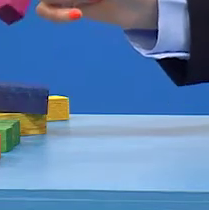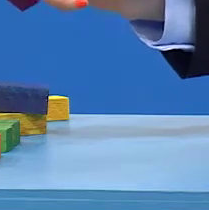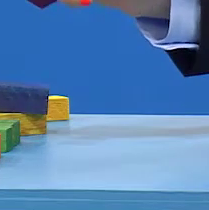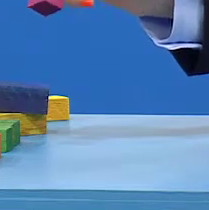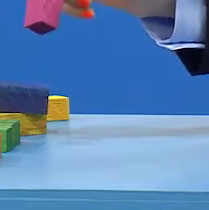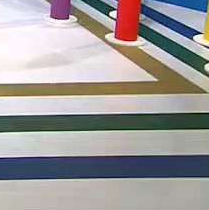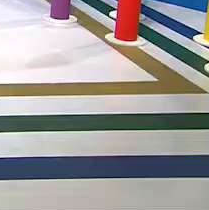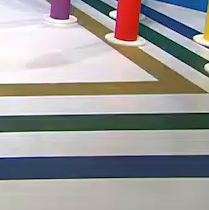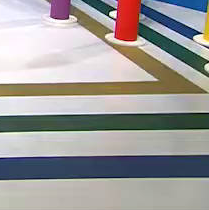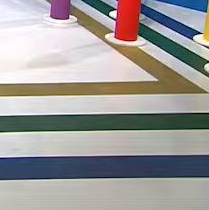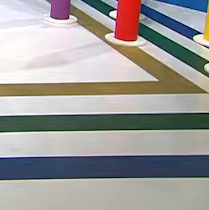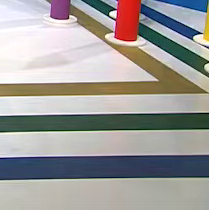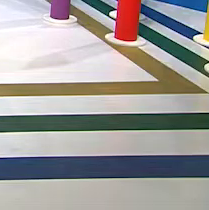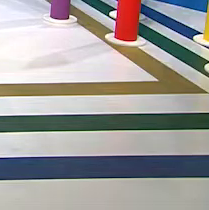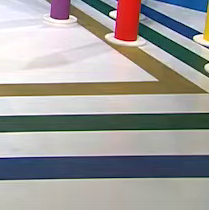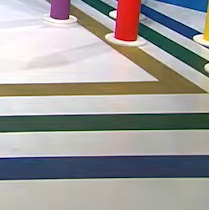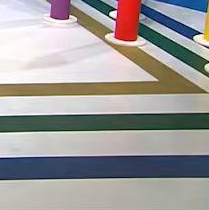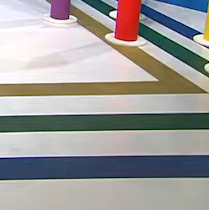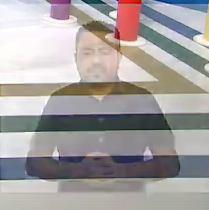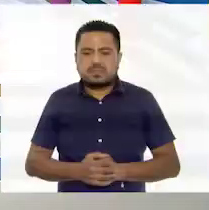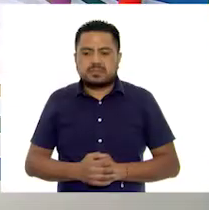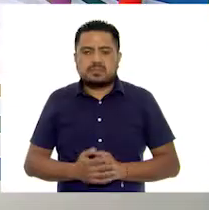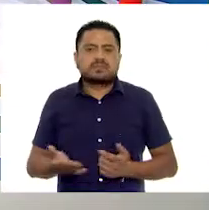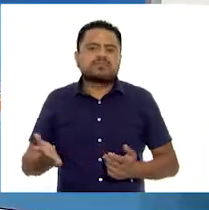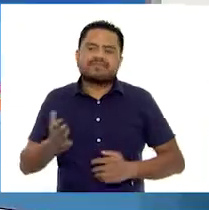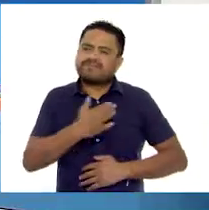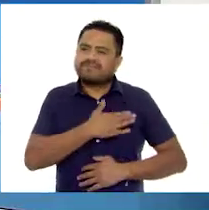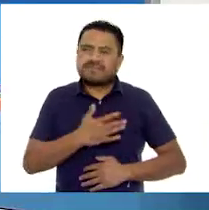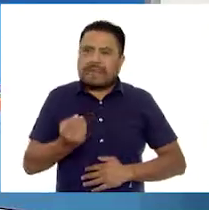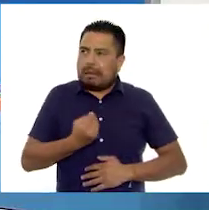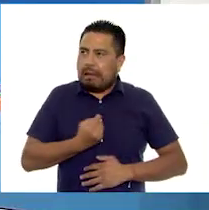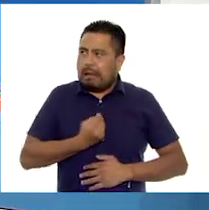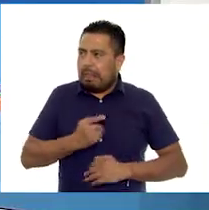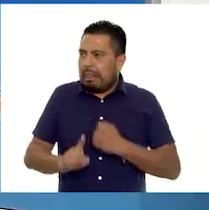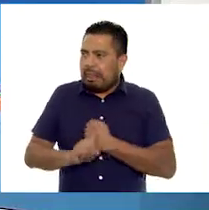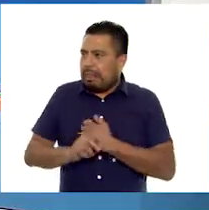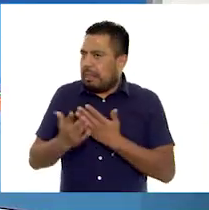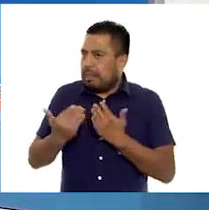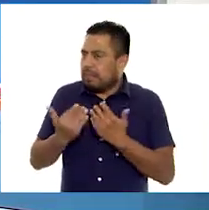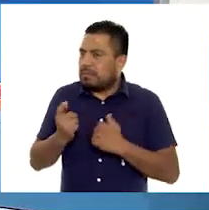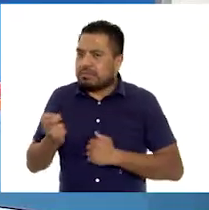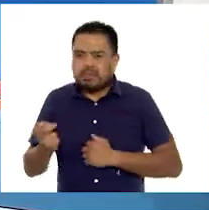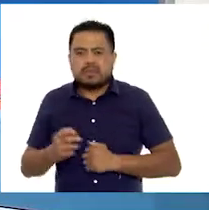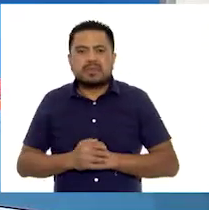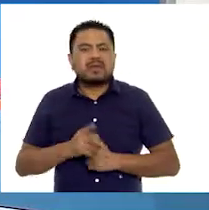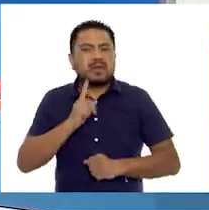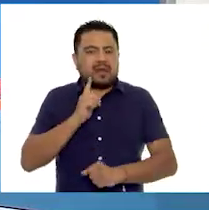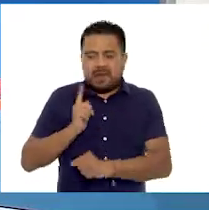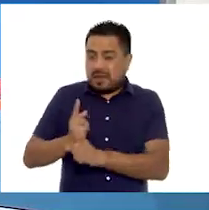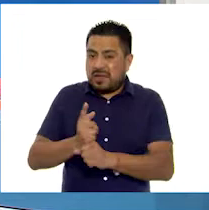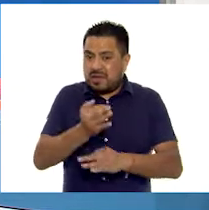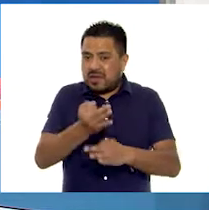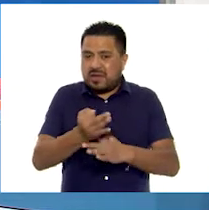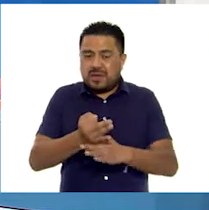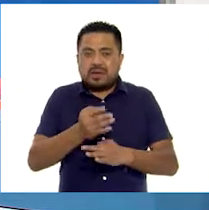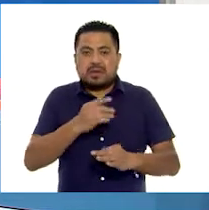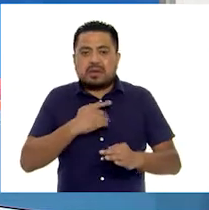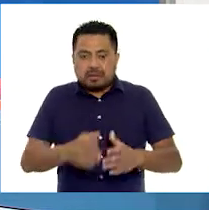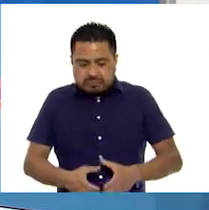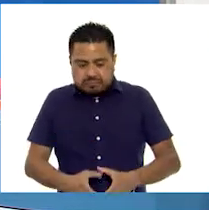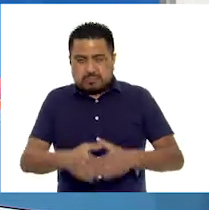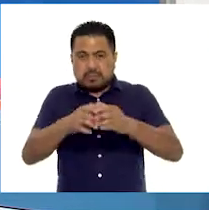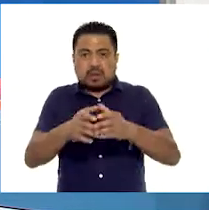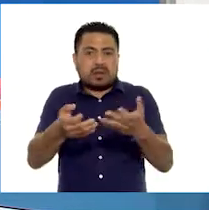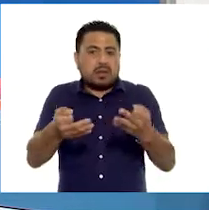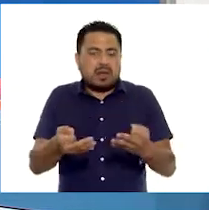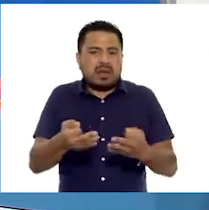oh dios no bueno no aguanto la crisis no aguanto como pudieron darse cuenta nuestra torre pues en